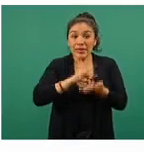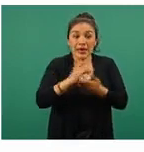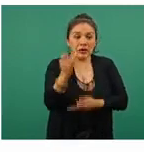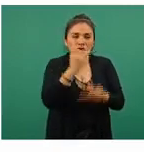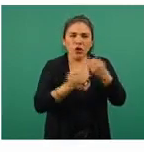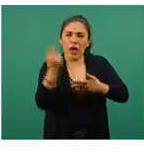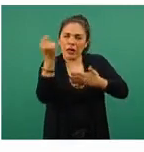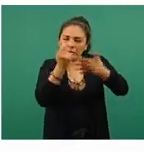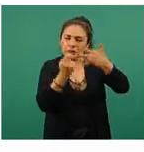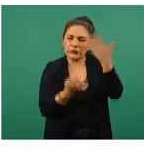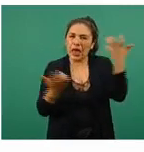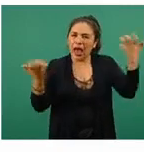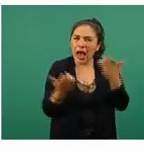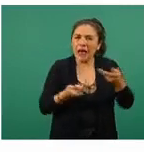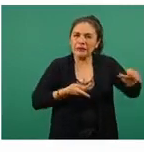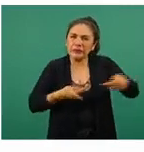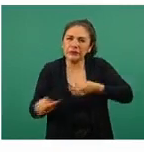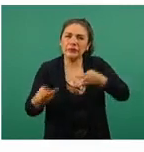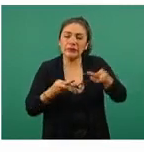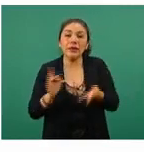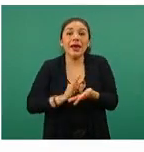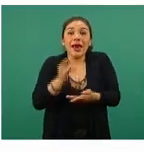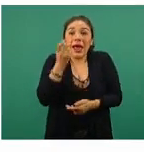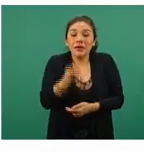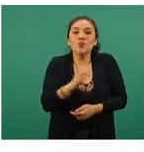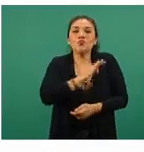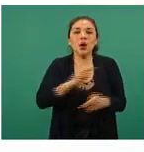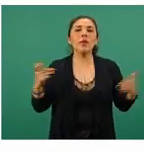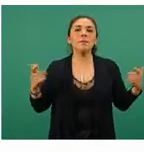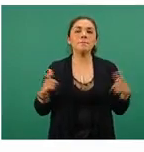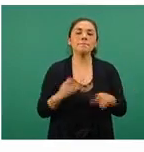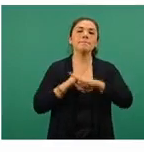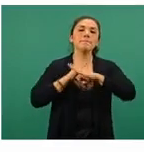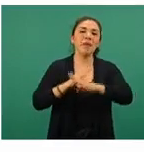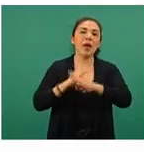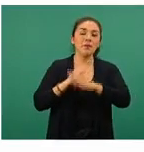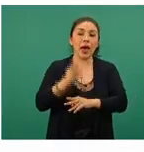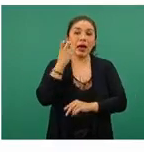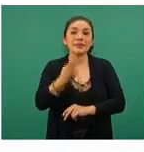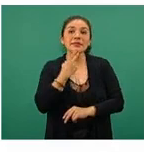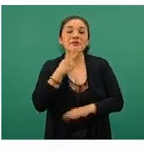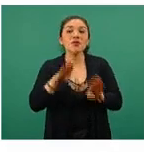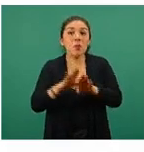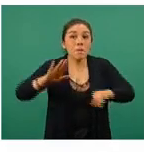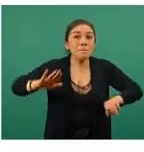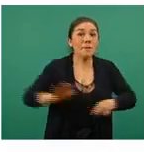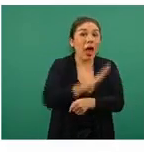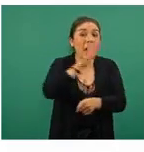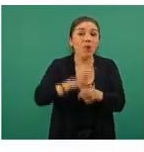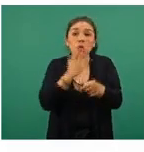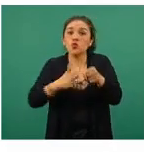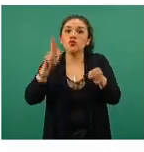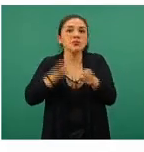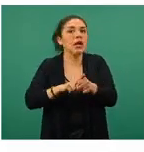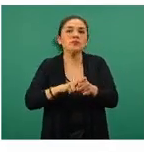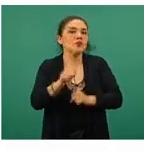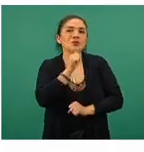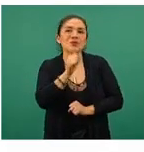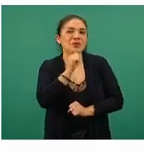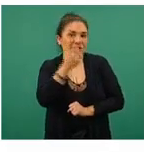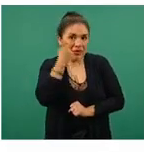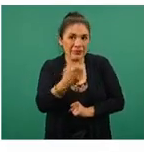las acciones que se han llevado a cabo, se ha logrado contener, y nuestro principal objetivo, no saturar los servicios